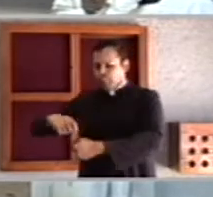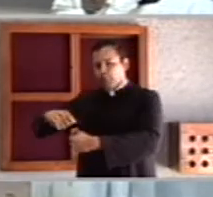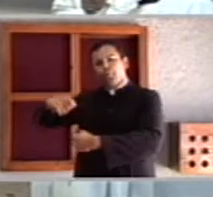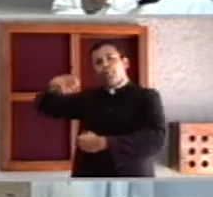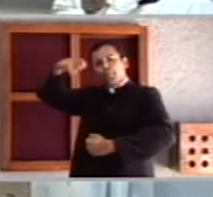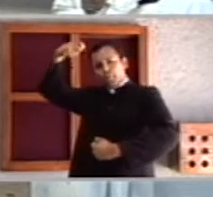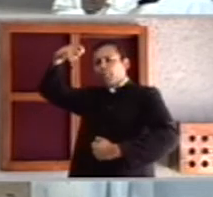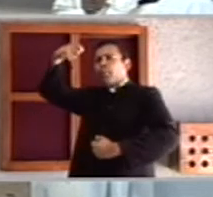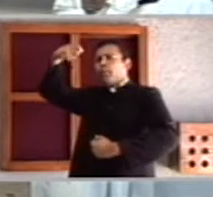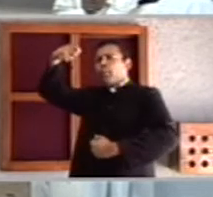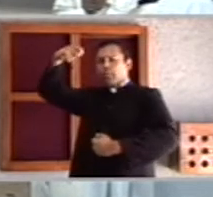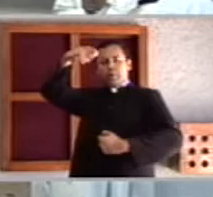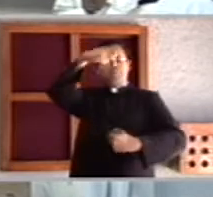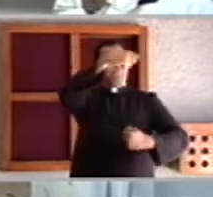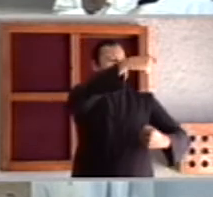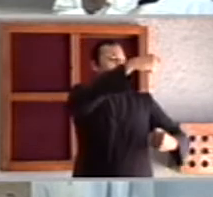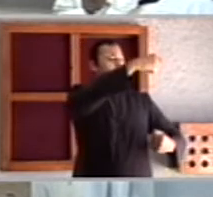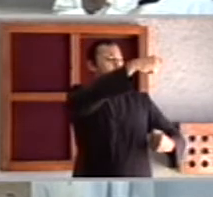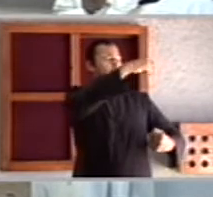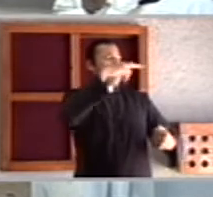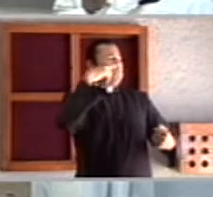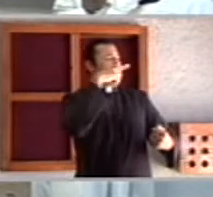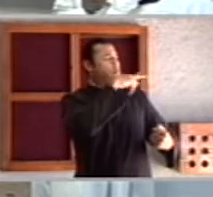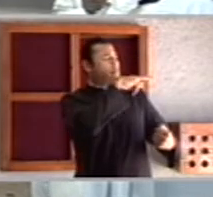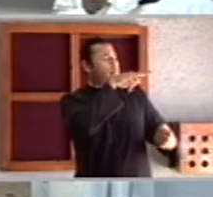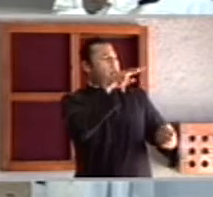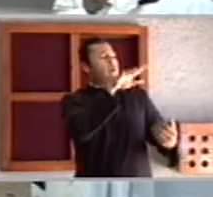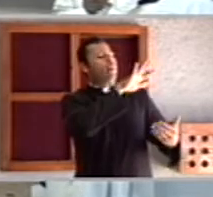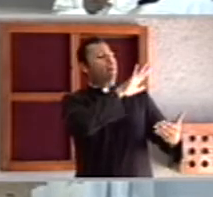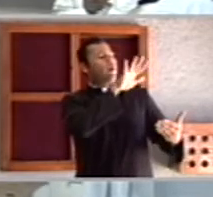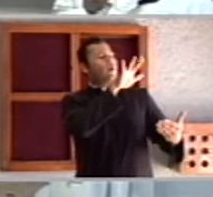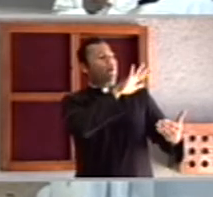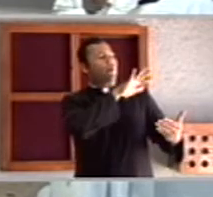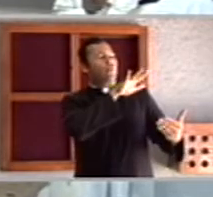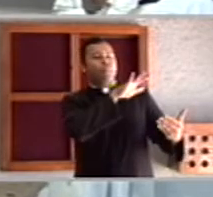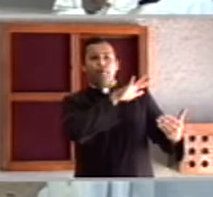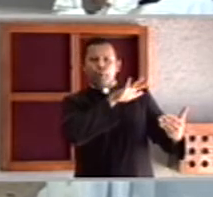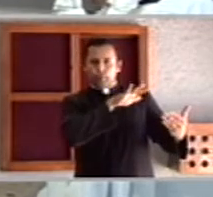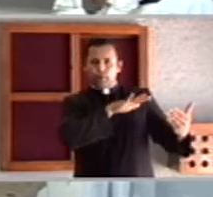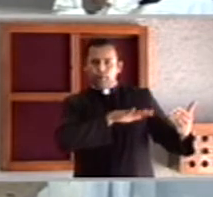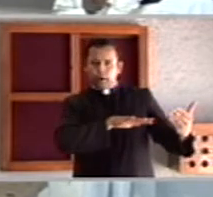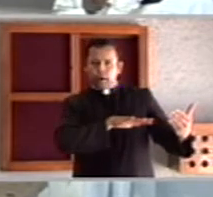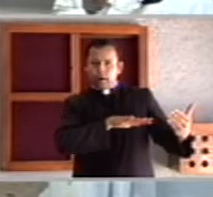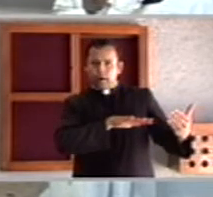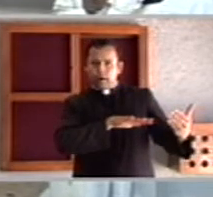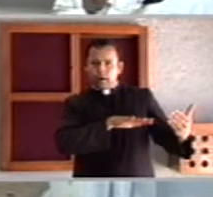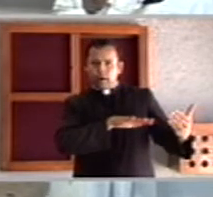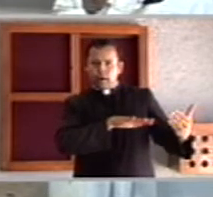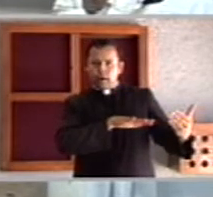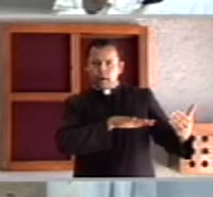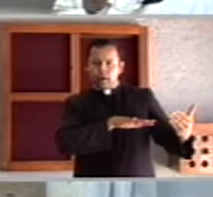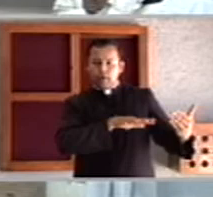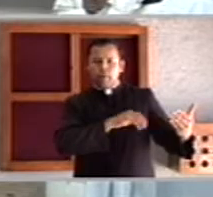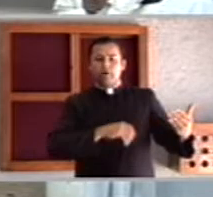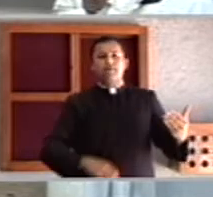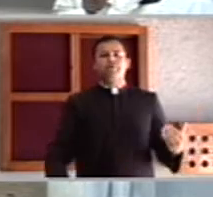et ut revolvit librum, invenit locut ubi scriptum